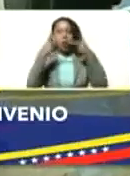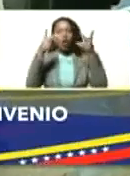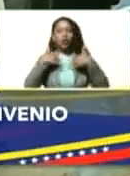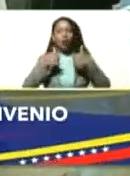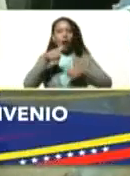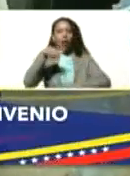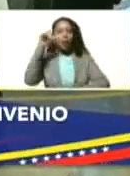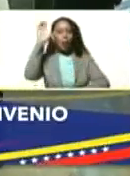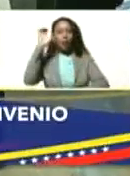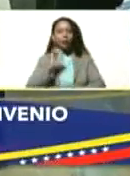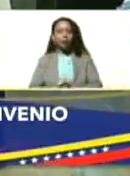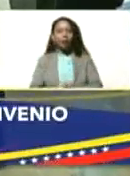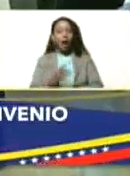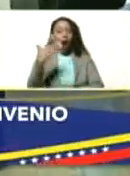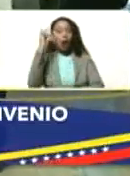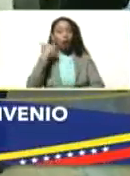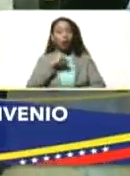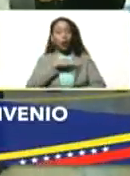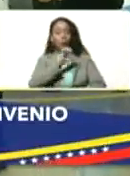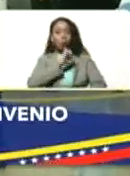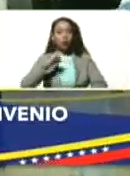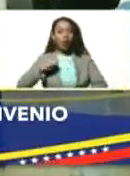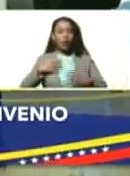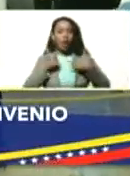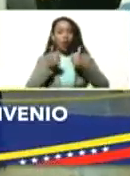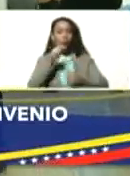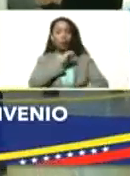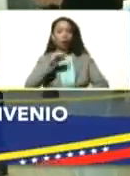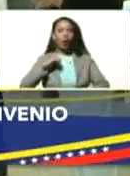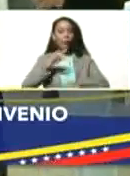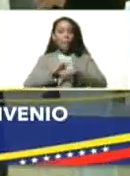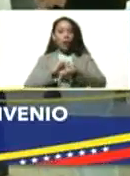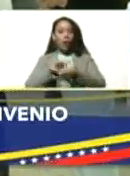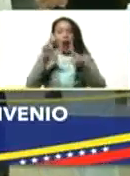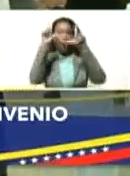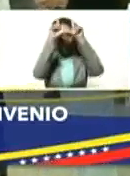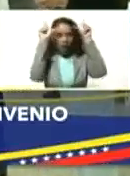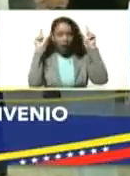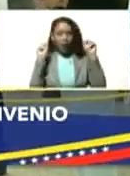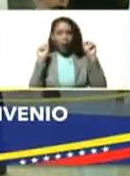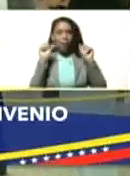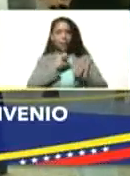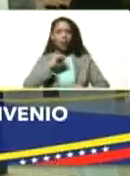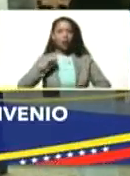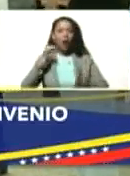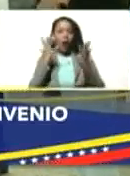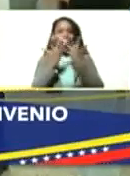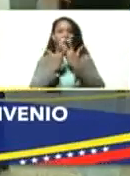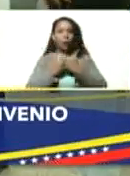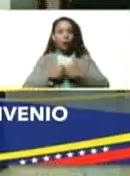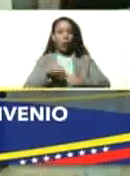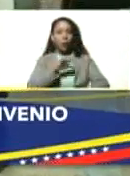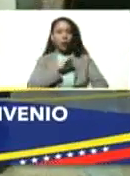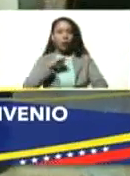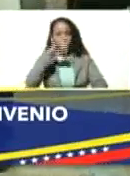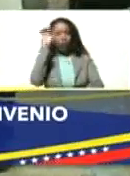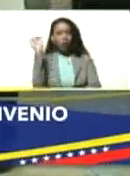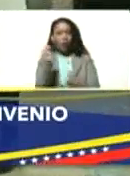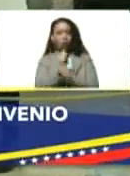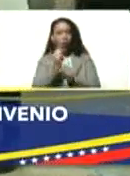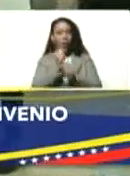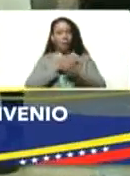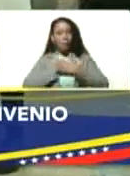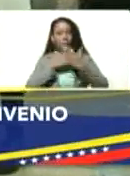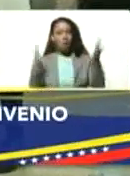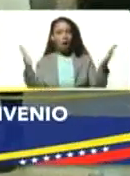nuestro país. Contamos con nuestro personal salud, el personal médico, de enfermeras, el personal administrativo, el personal obrero que está